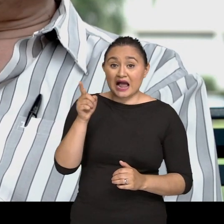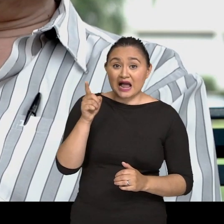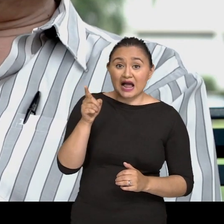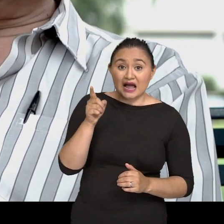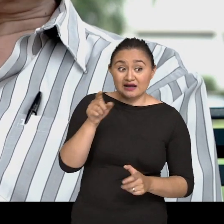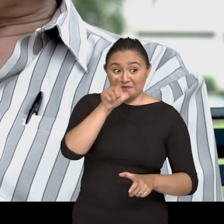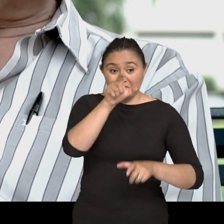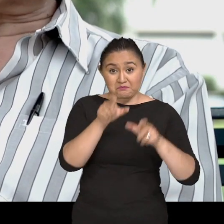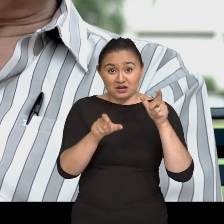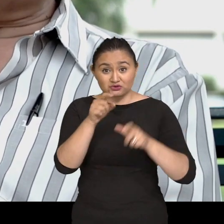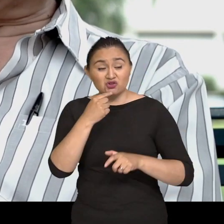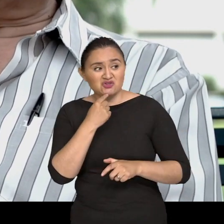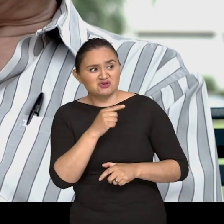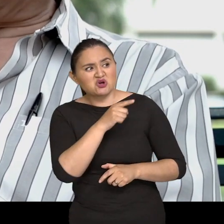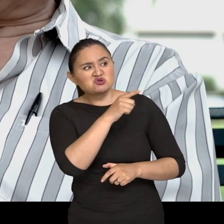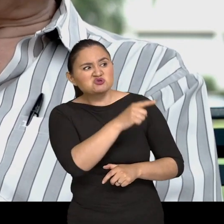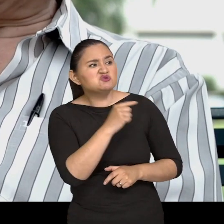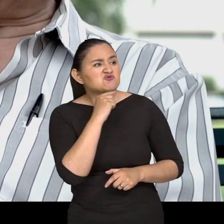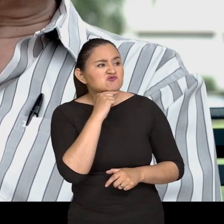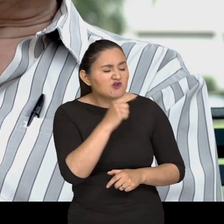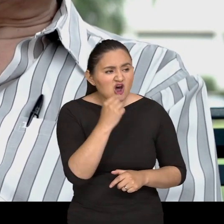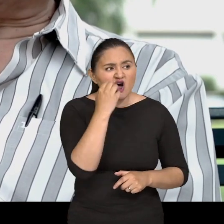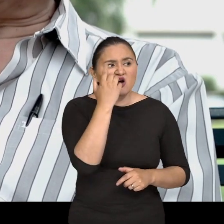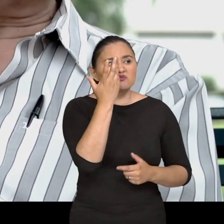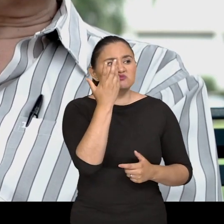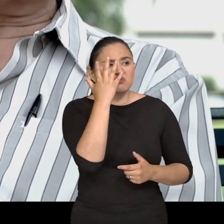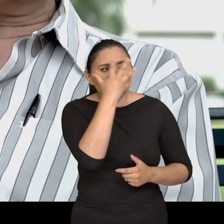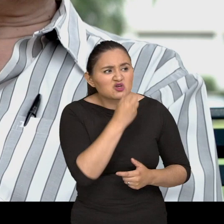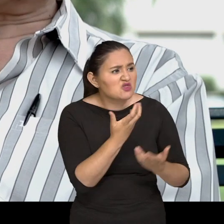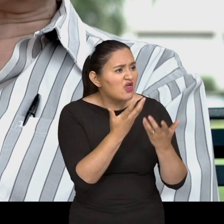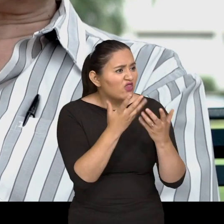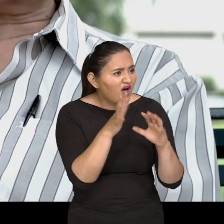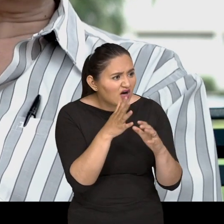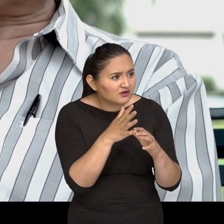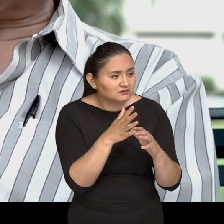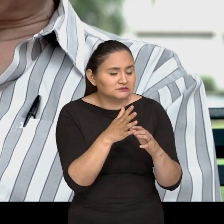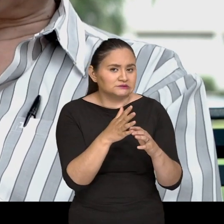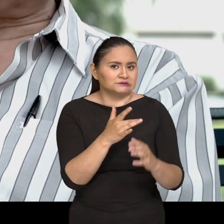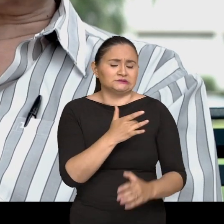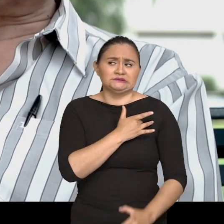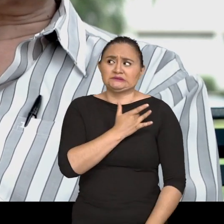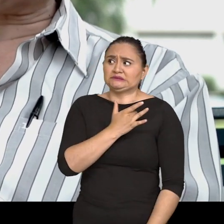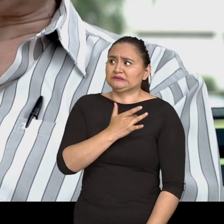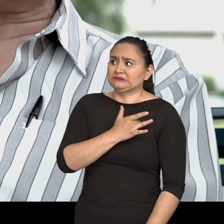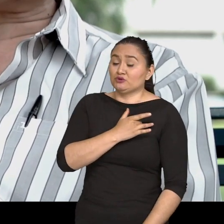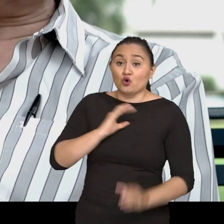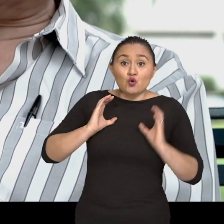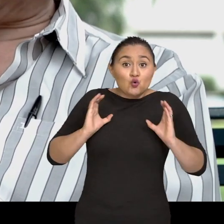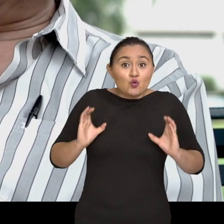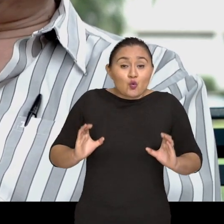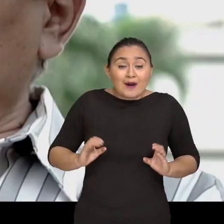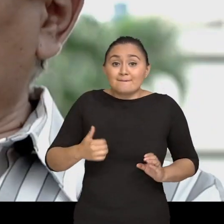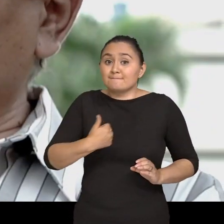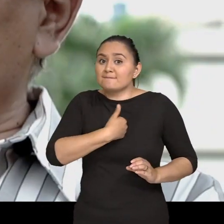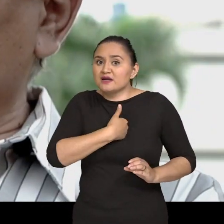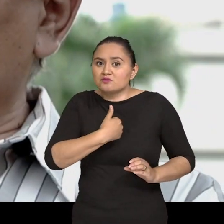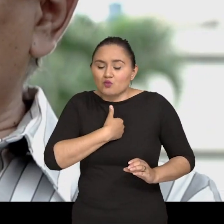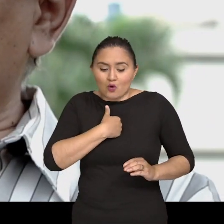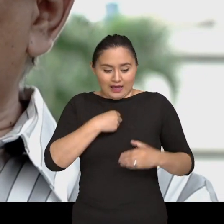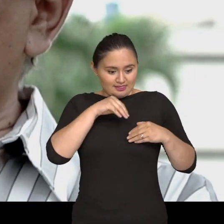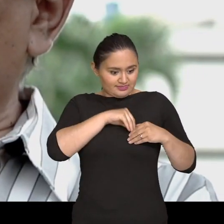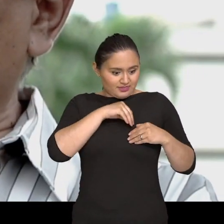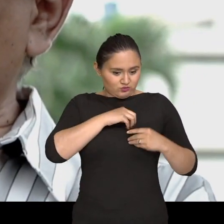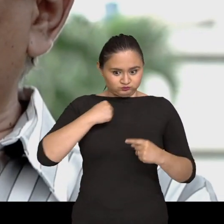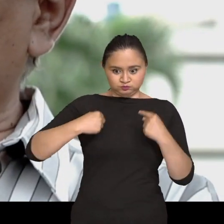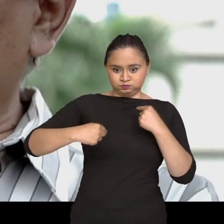consumo y el cuerpo también entra a formar parte de esa historia llamémoslo así de esa competencia lo cual está